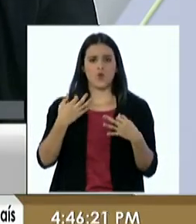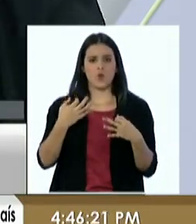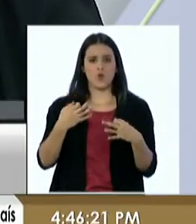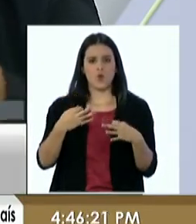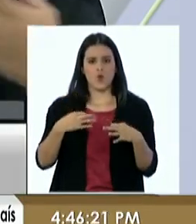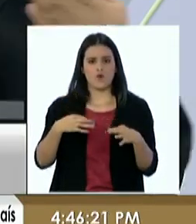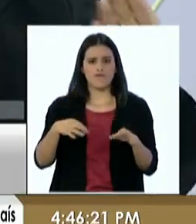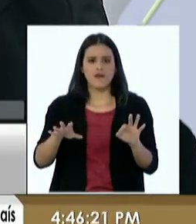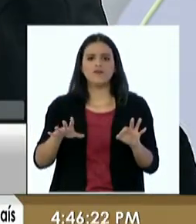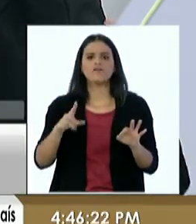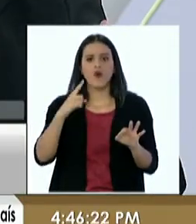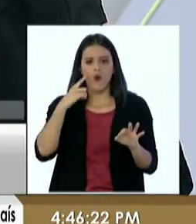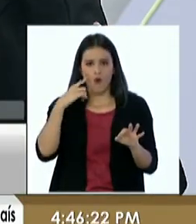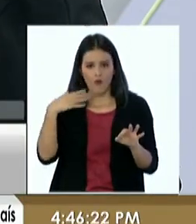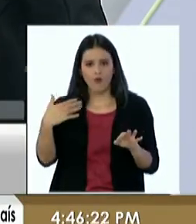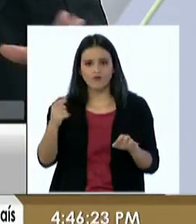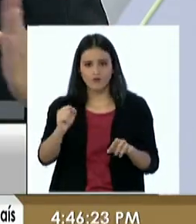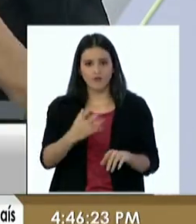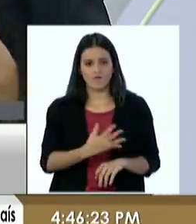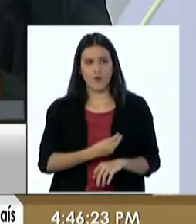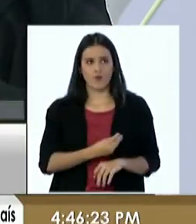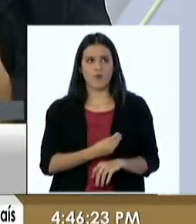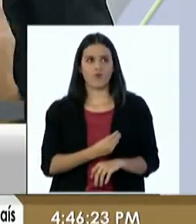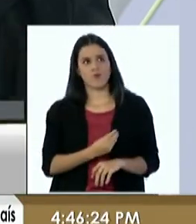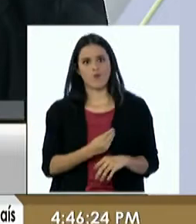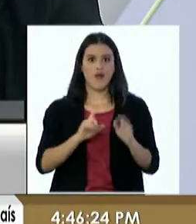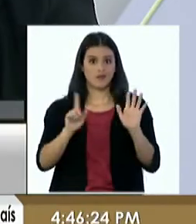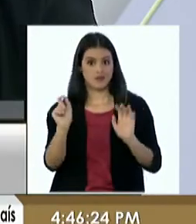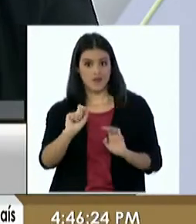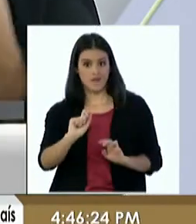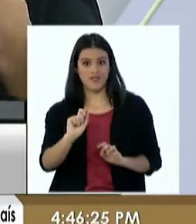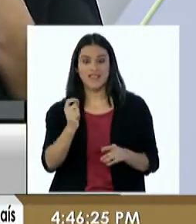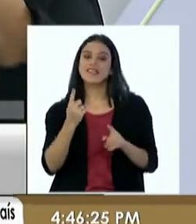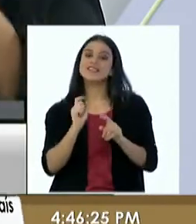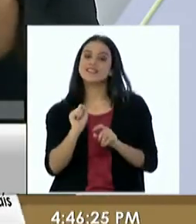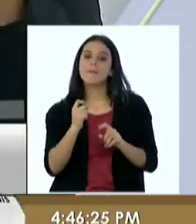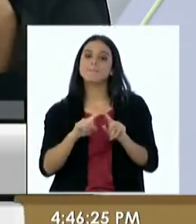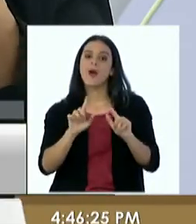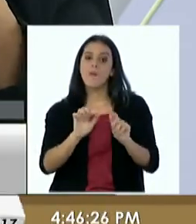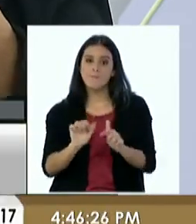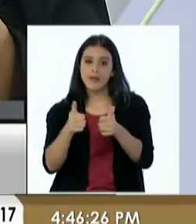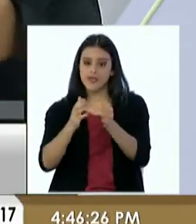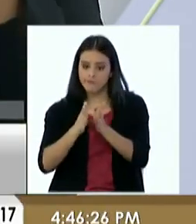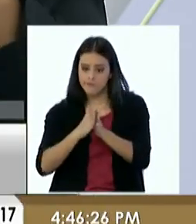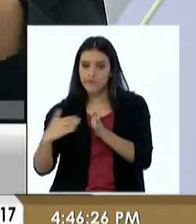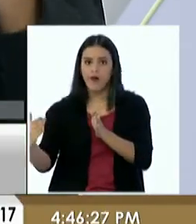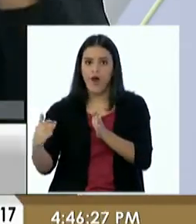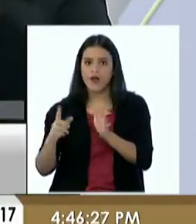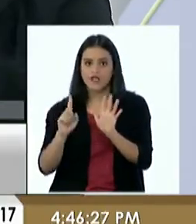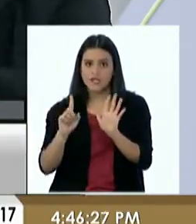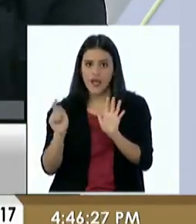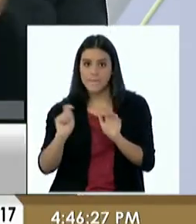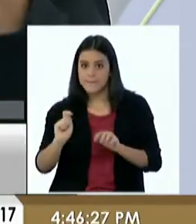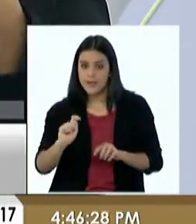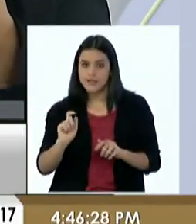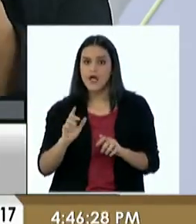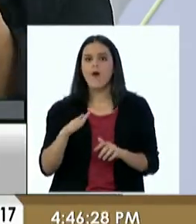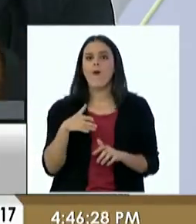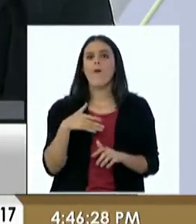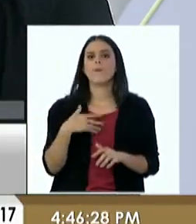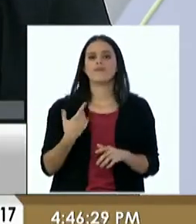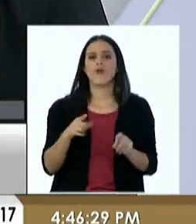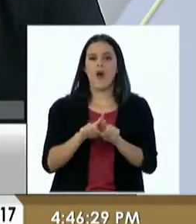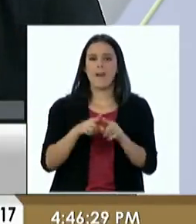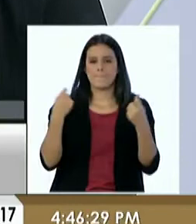a pesar de que venimos seis meses succionando al sexto mes ya podemos tener la capacidad de poder inclusive ese